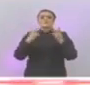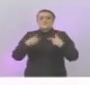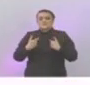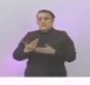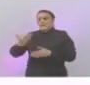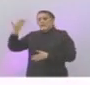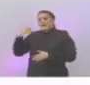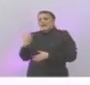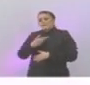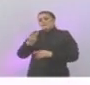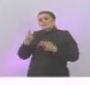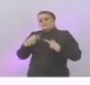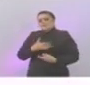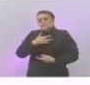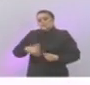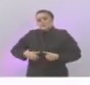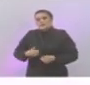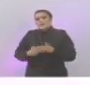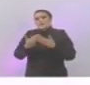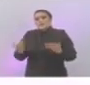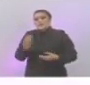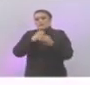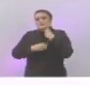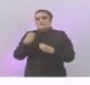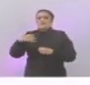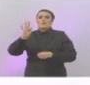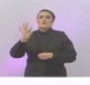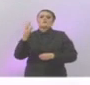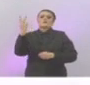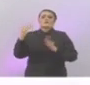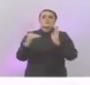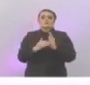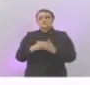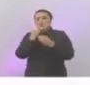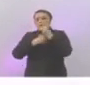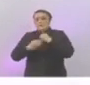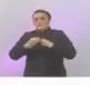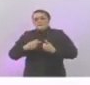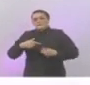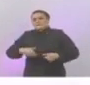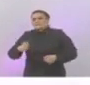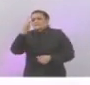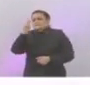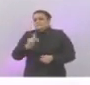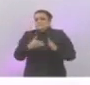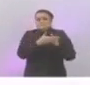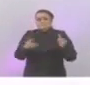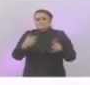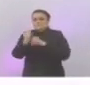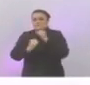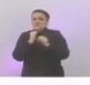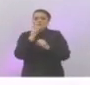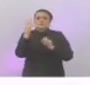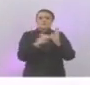carencia alimentaria y 42 mil de la carencia alimentaria severa en este periodo, entre